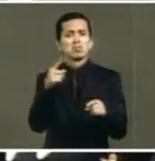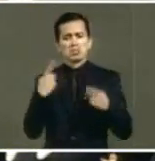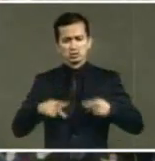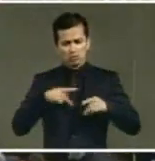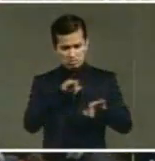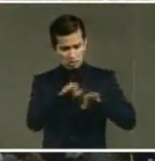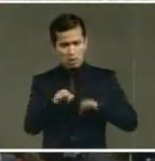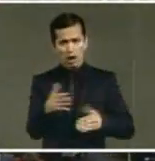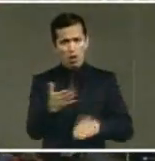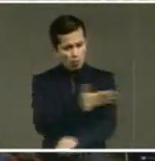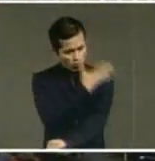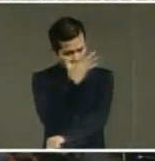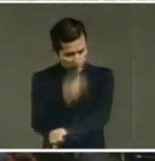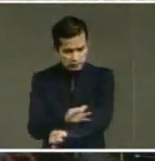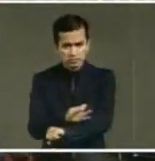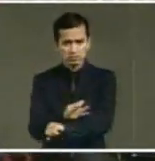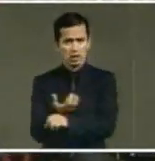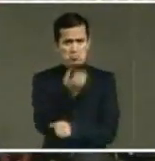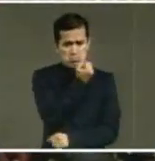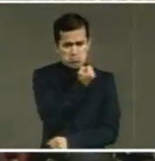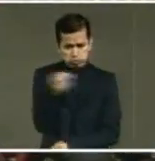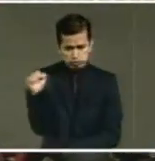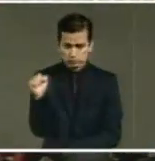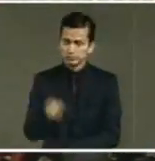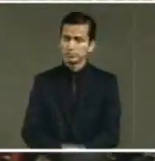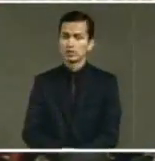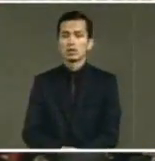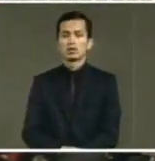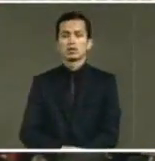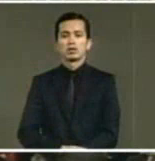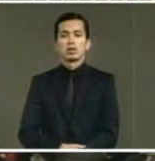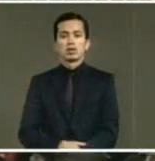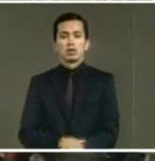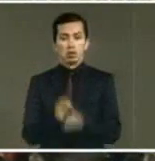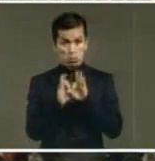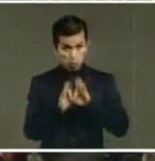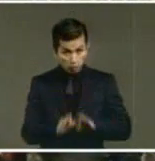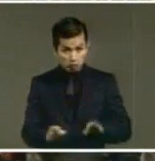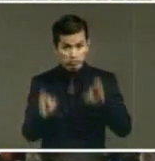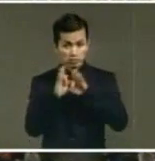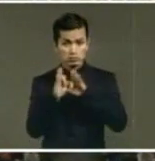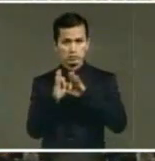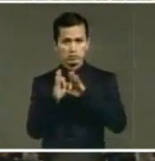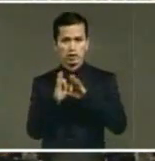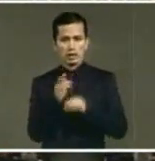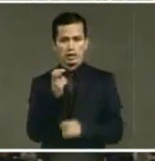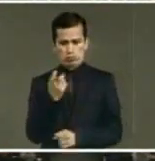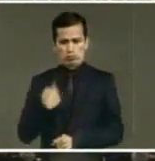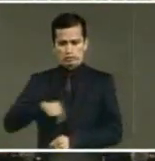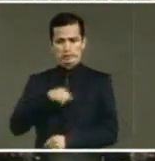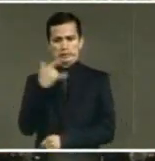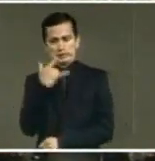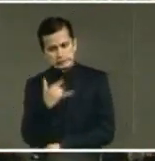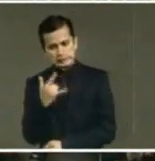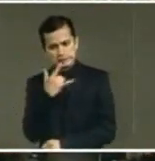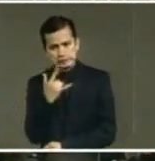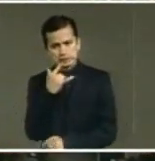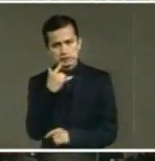capacitados. Es muy importante que este esfuerzo se siga replicando a nivel local.